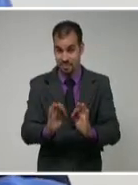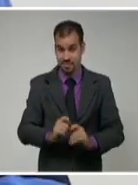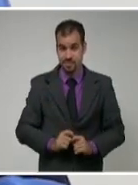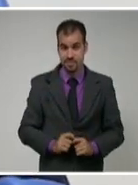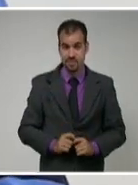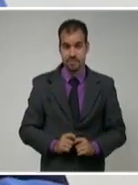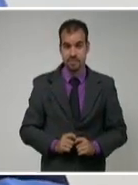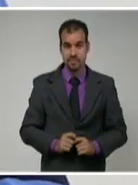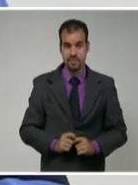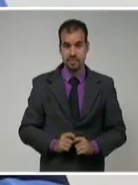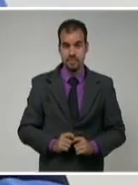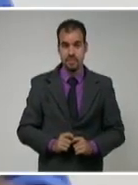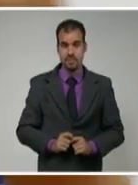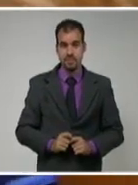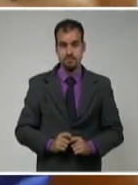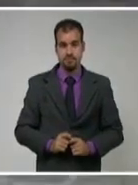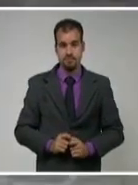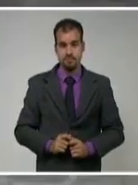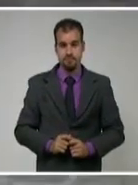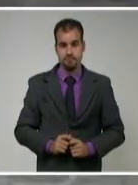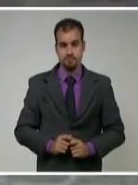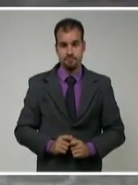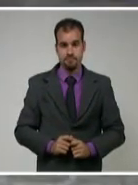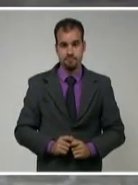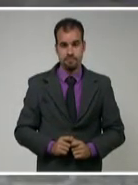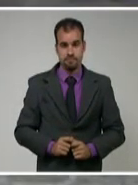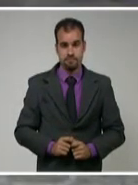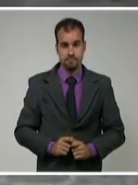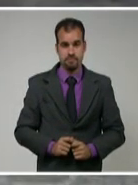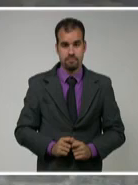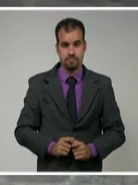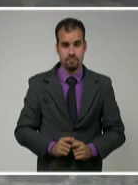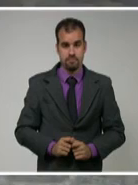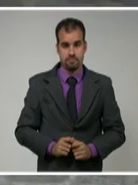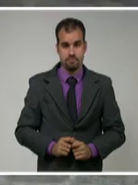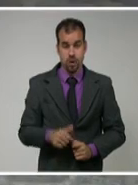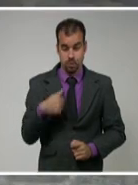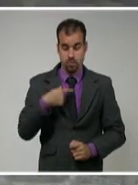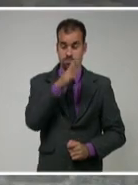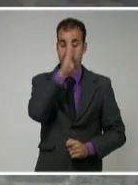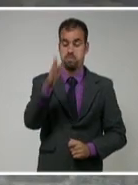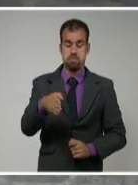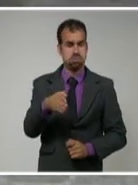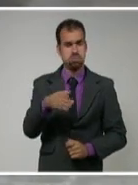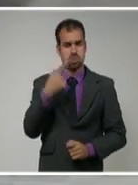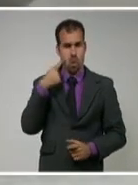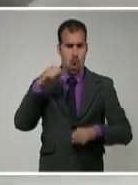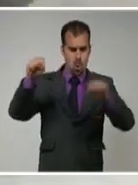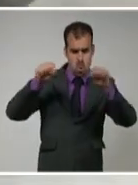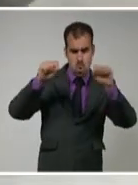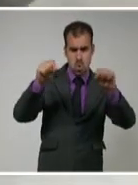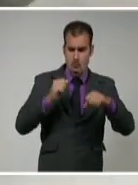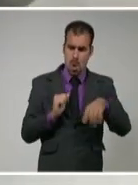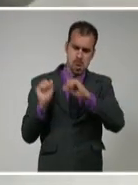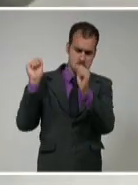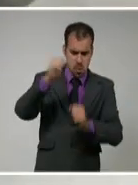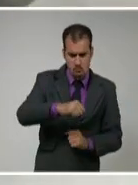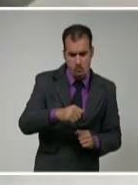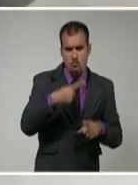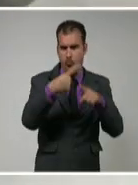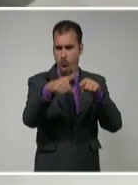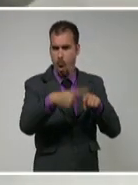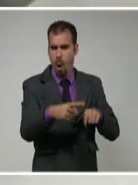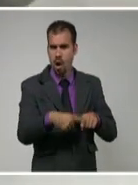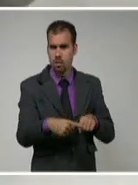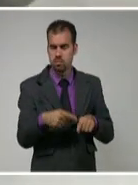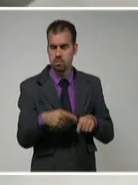ese bodrio que se y le vieron algo. Cuando yo llegué, que hacía pesa, lucha, ayuda,